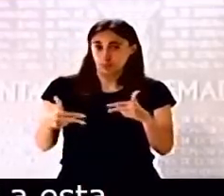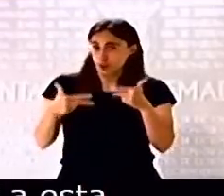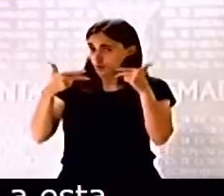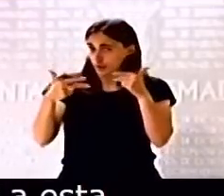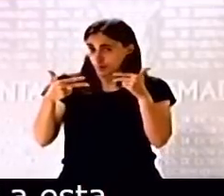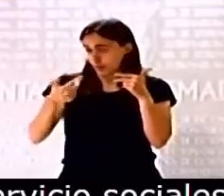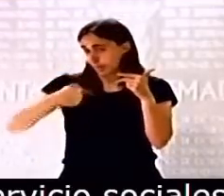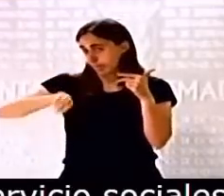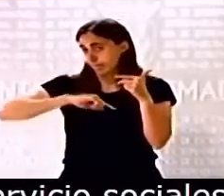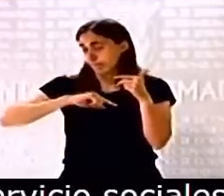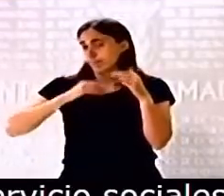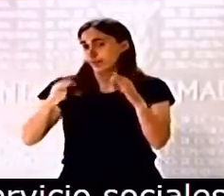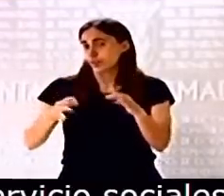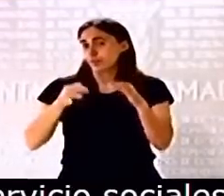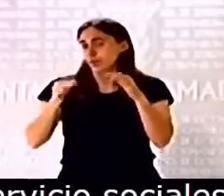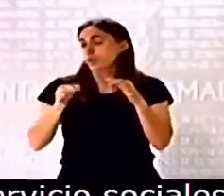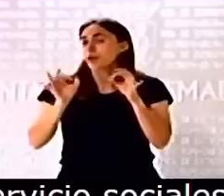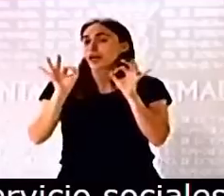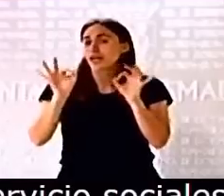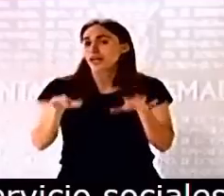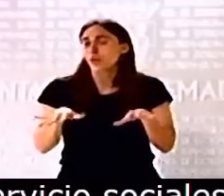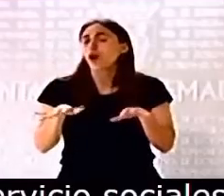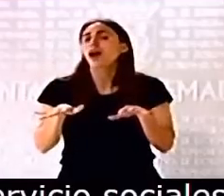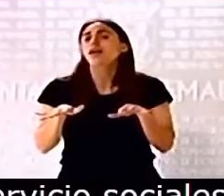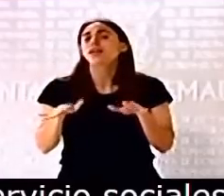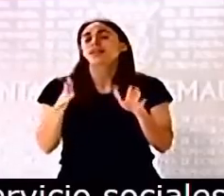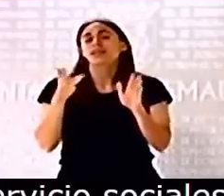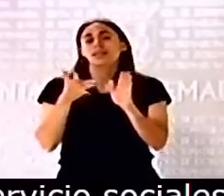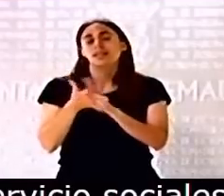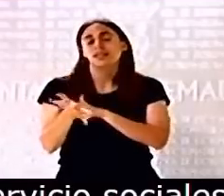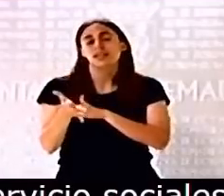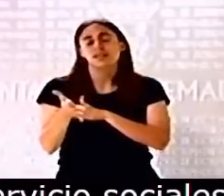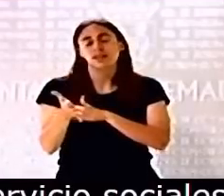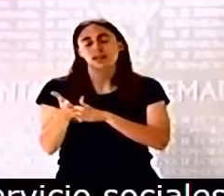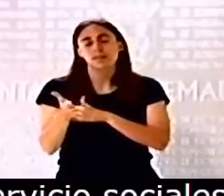que exprese mis más sinceras